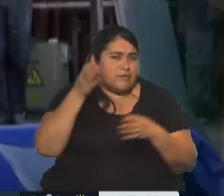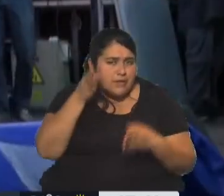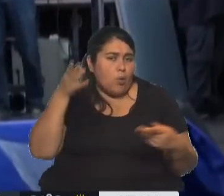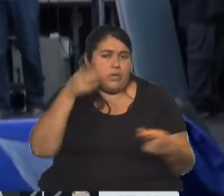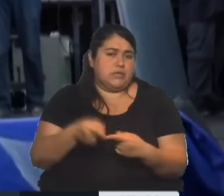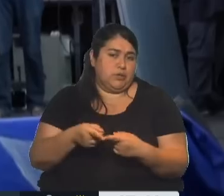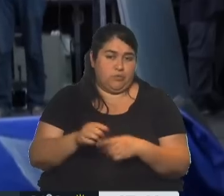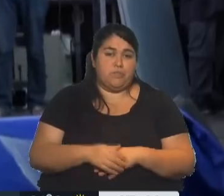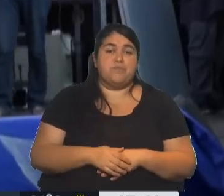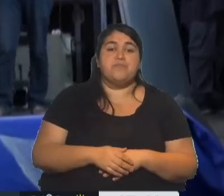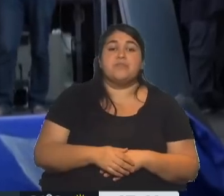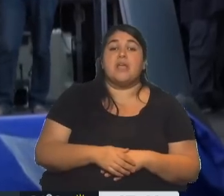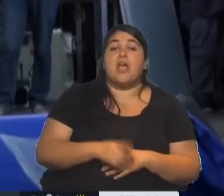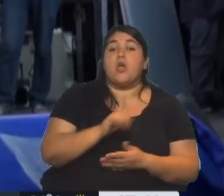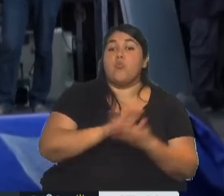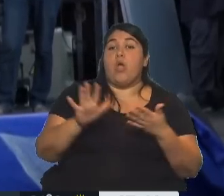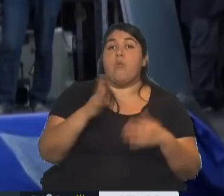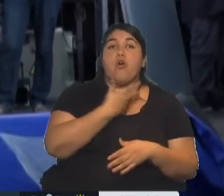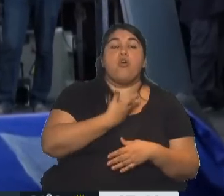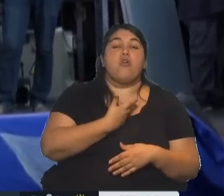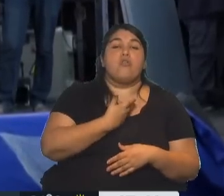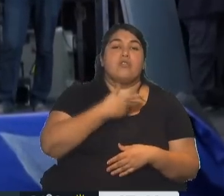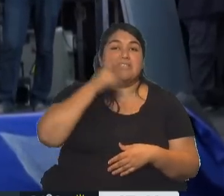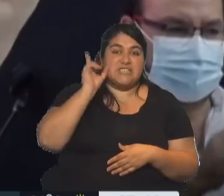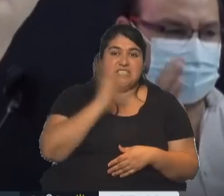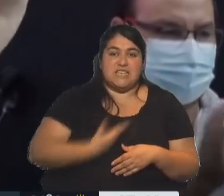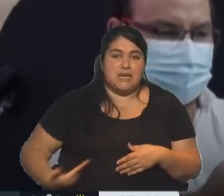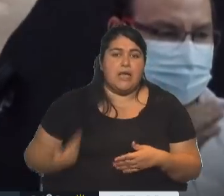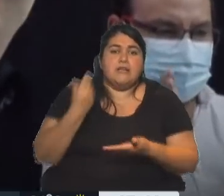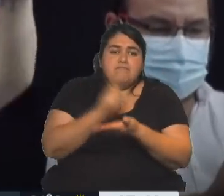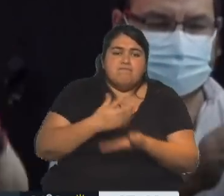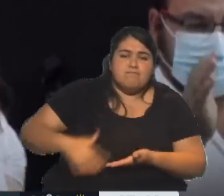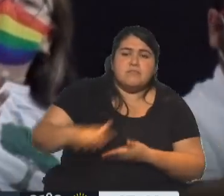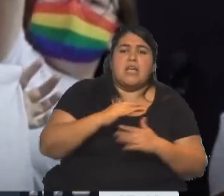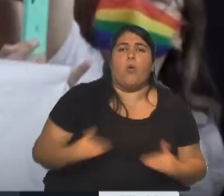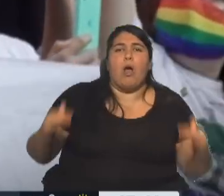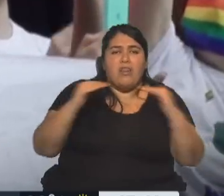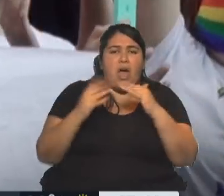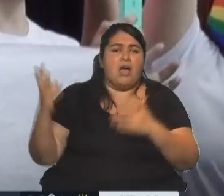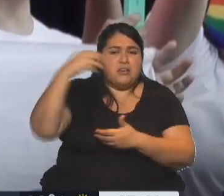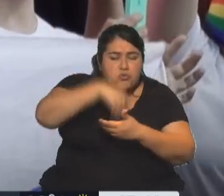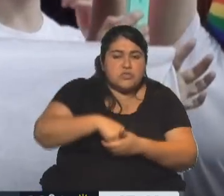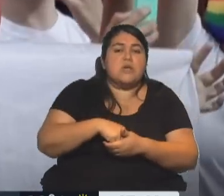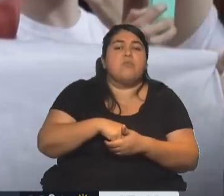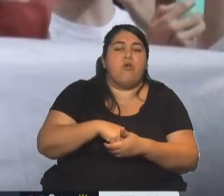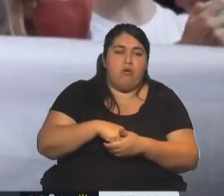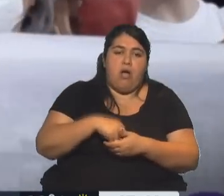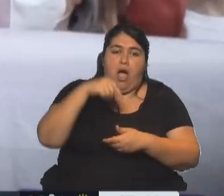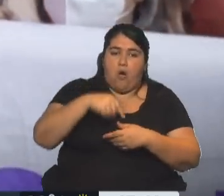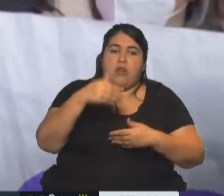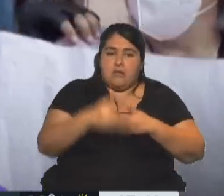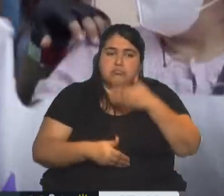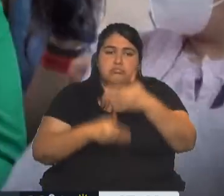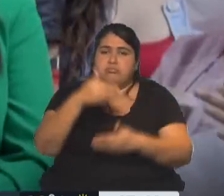cosas, el sueño de un nuevo Chile más inclusivo y equitativo parece estar en riesgo. Y el gobierno nacido de las